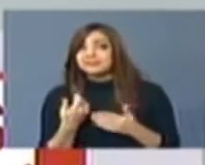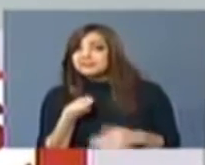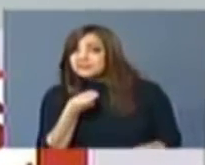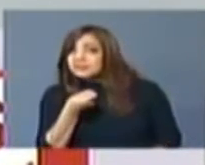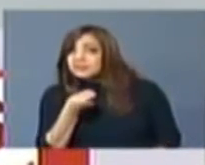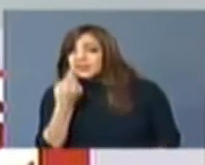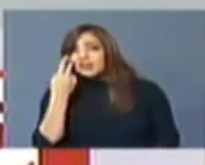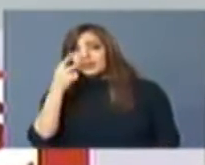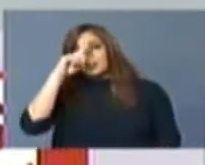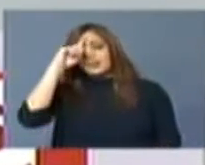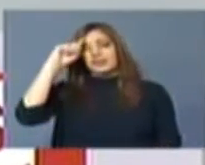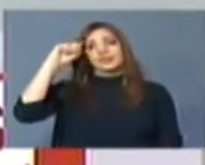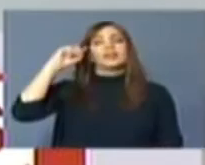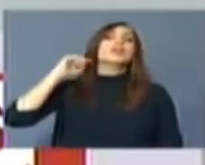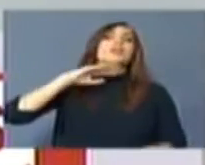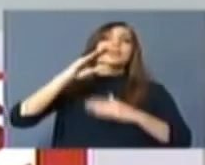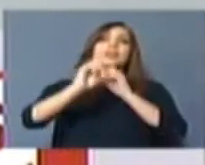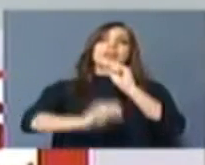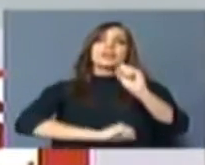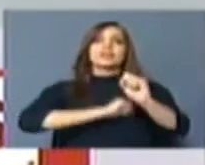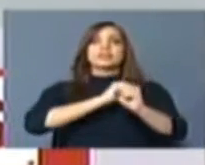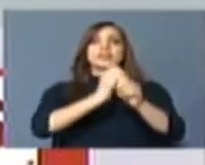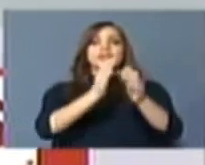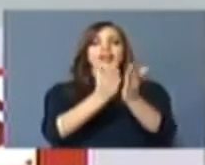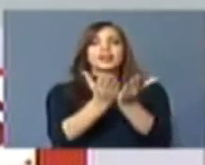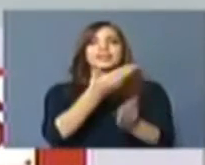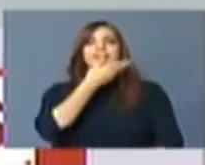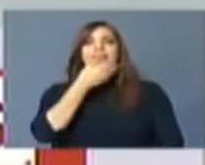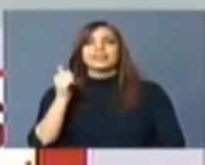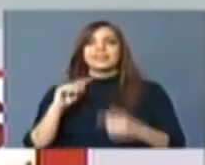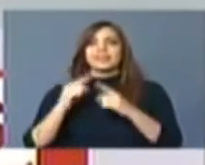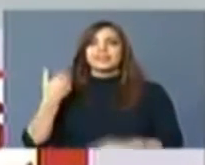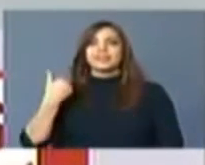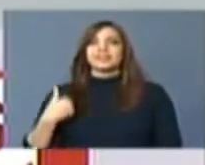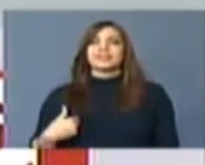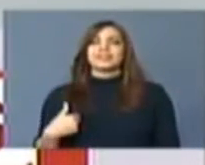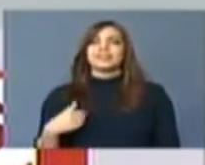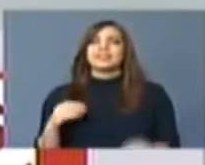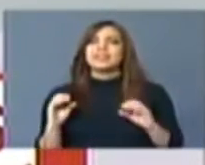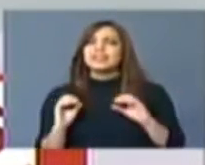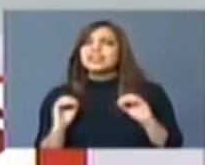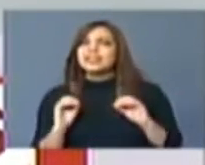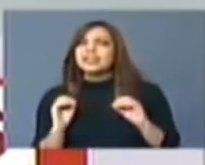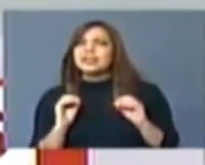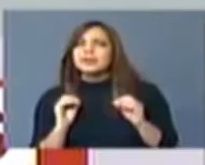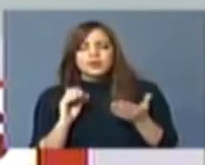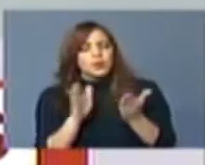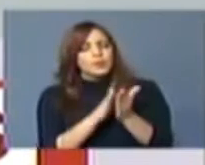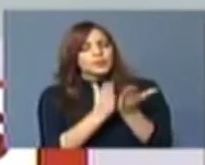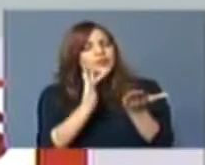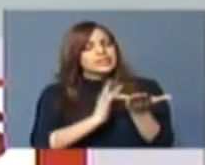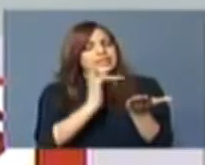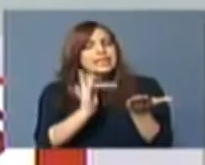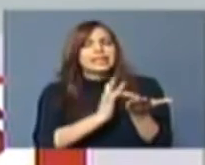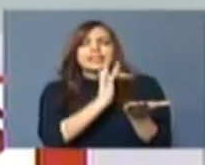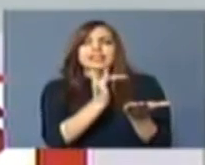verse. Pero para siempre, durante todos los siglos de los siglos, el libro es el mejor amigo del hombre. Oye, nada, ¿verdad? Como sentir un libro entre las manos.